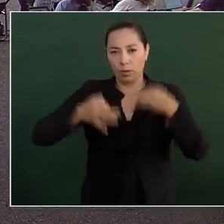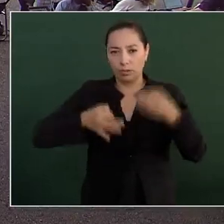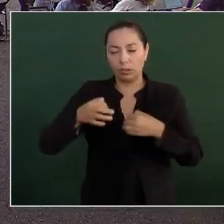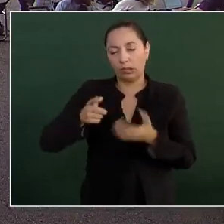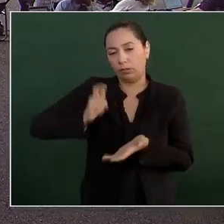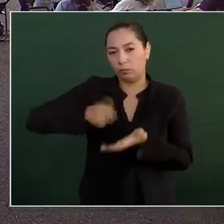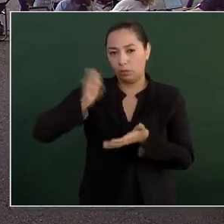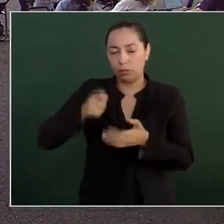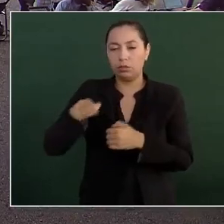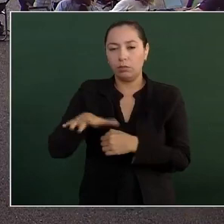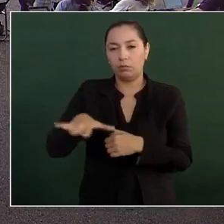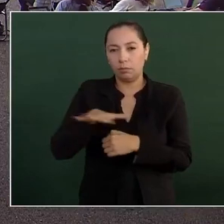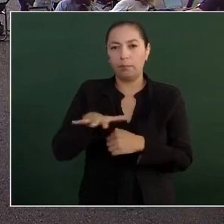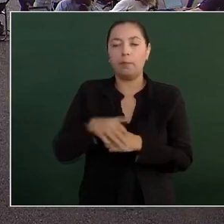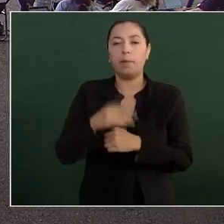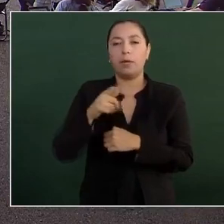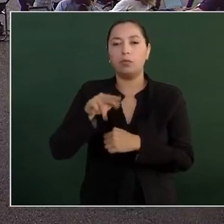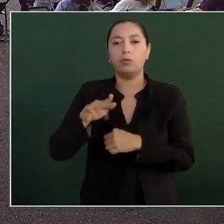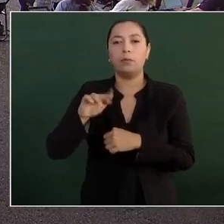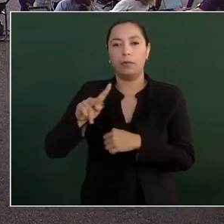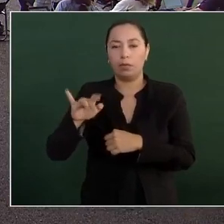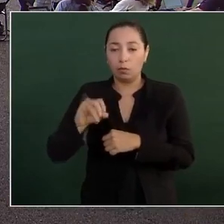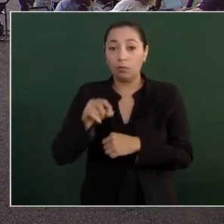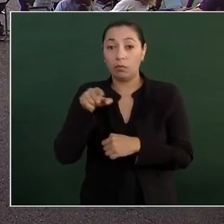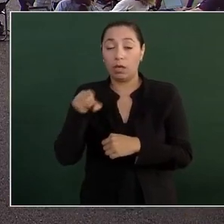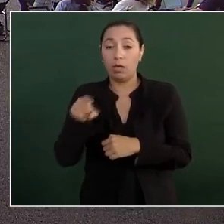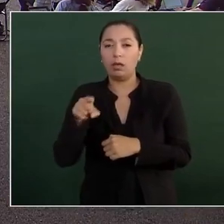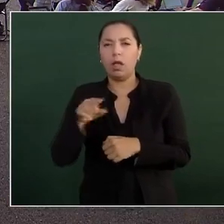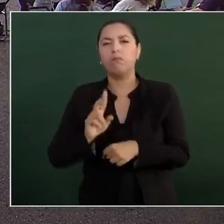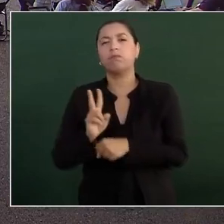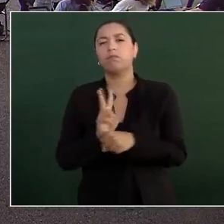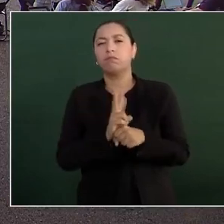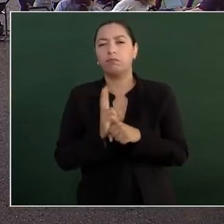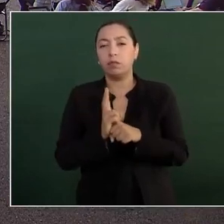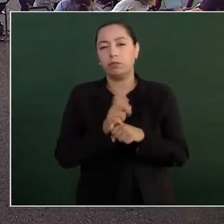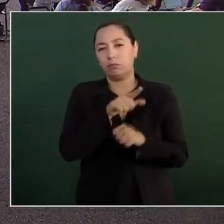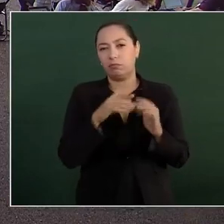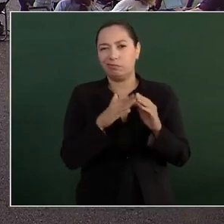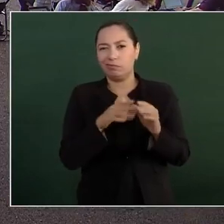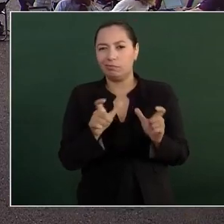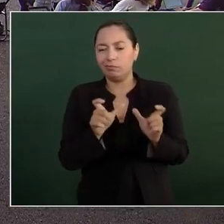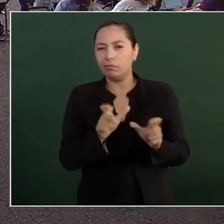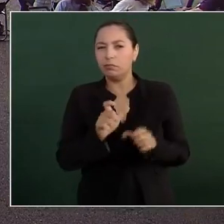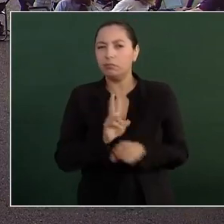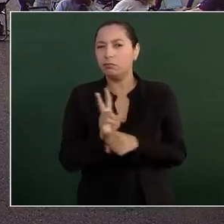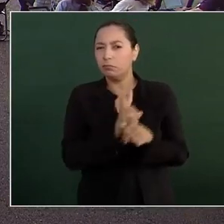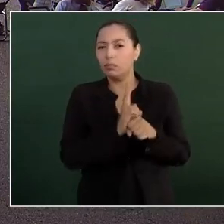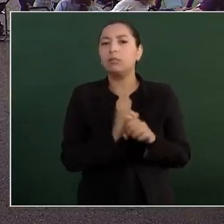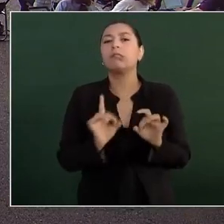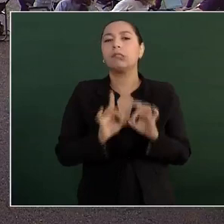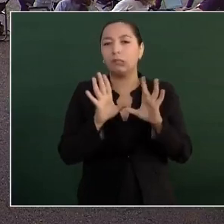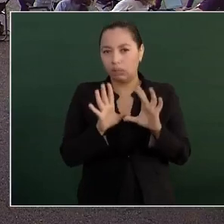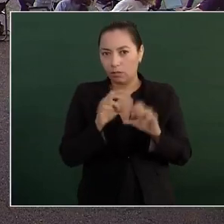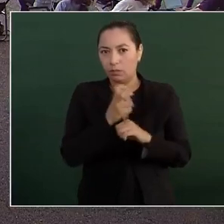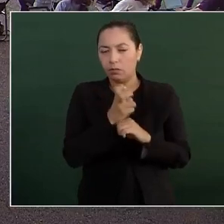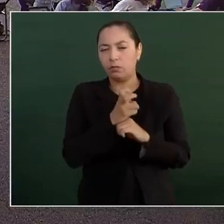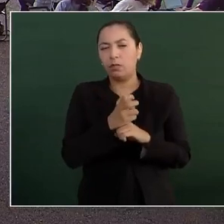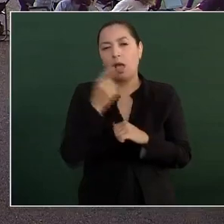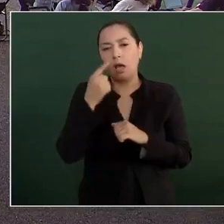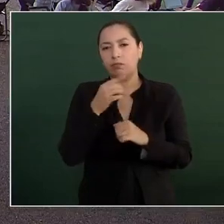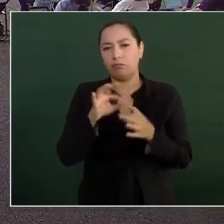René Ortiz Sartorios, impuso resguardo domiciliario como medida cautelar y cabe señalar que la presencia